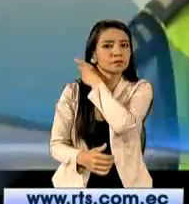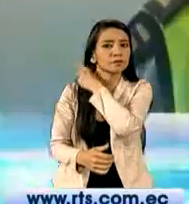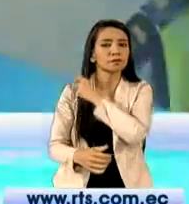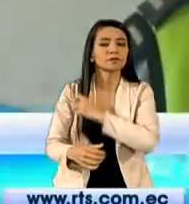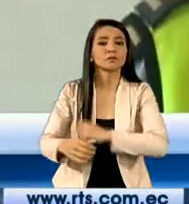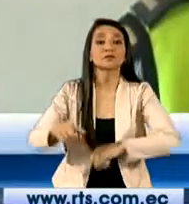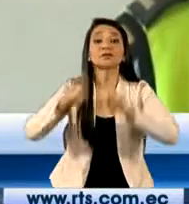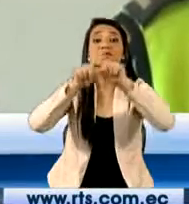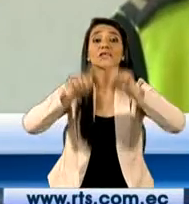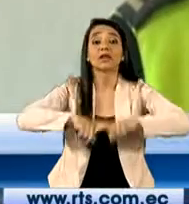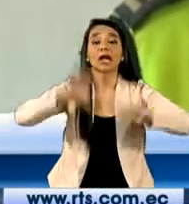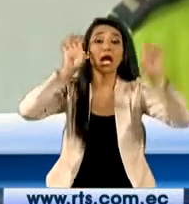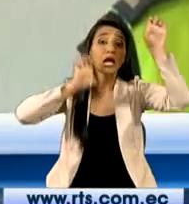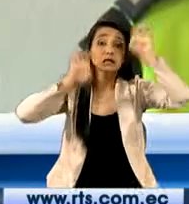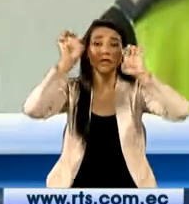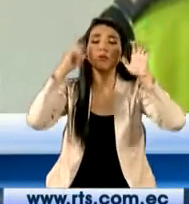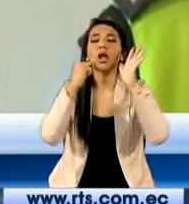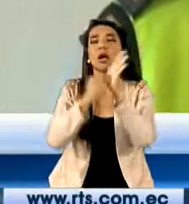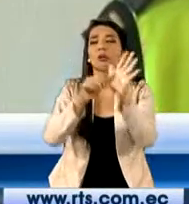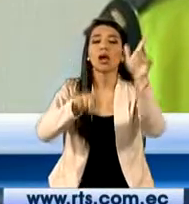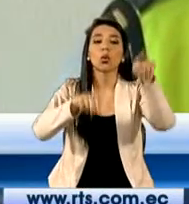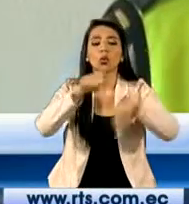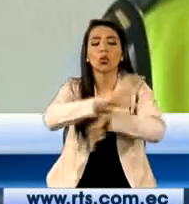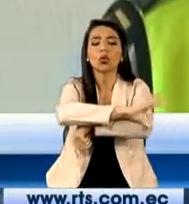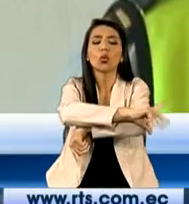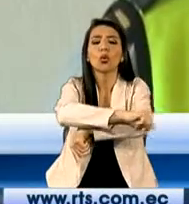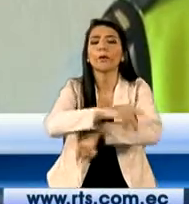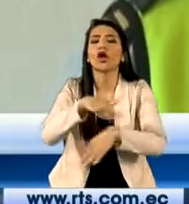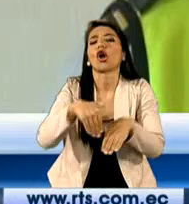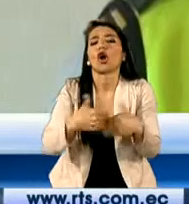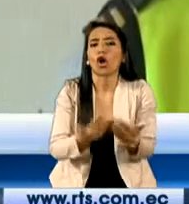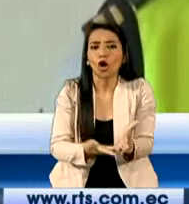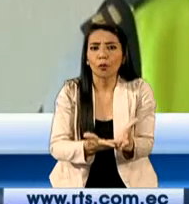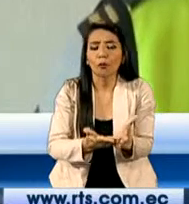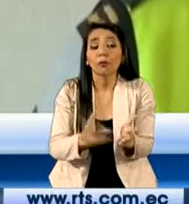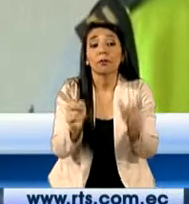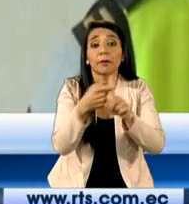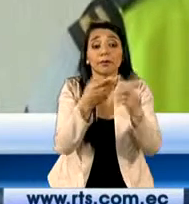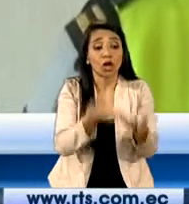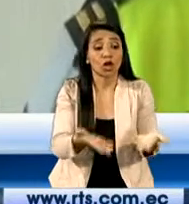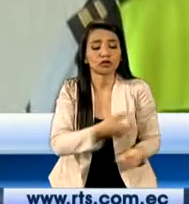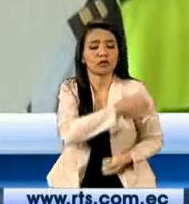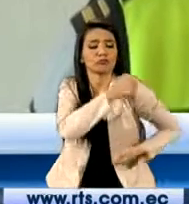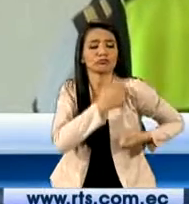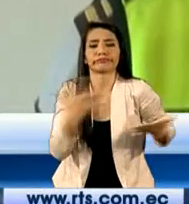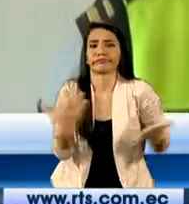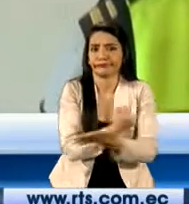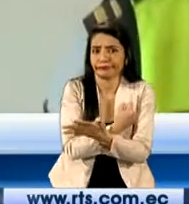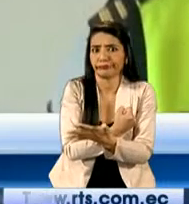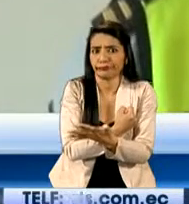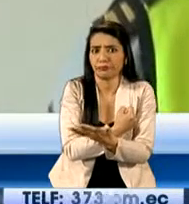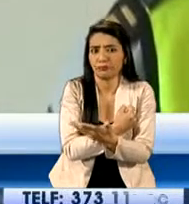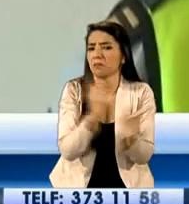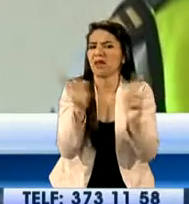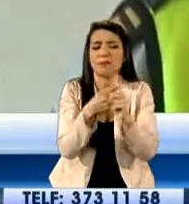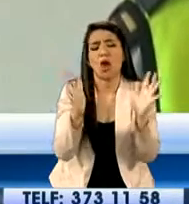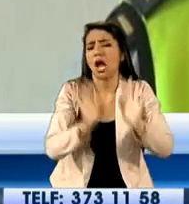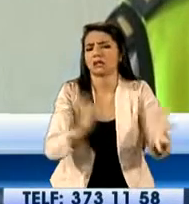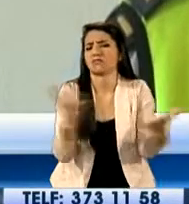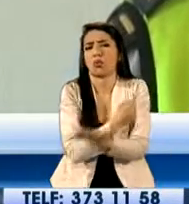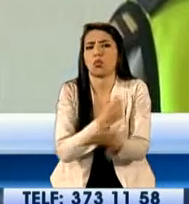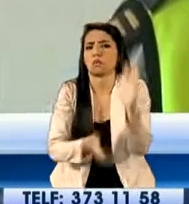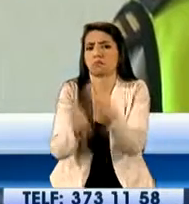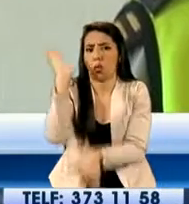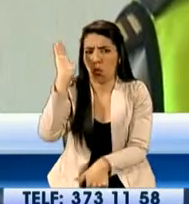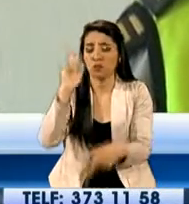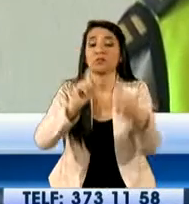personas que simple y sencillamente acceden a las pertenencias de las personas sin ningún tipo de violencia. Hay otras personas